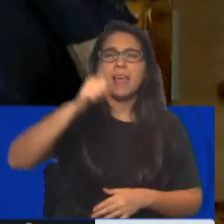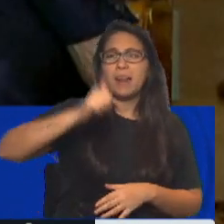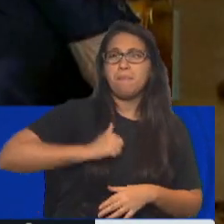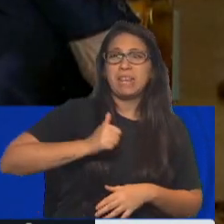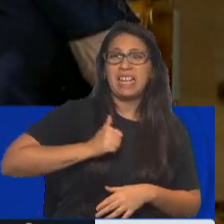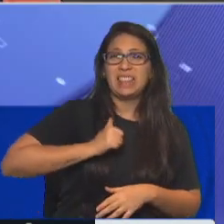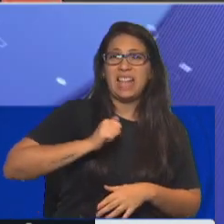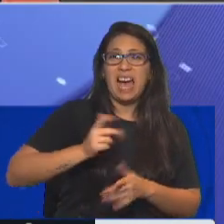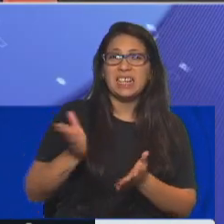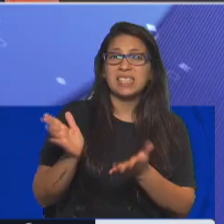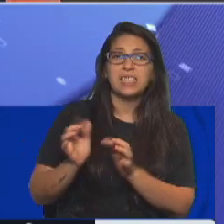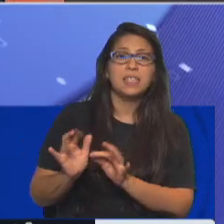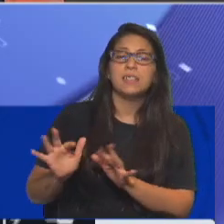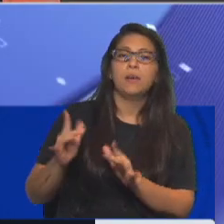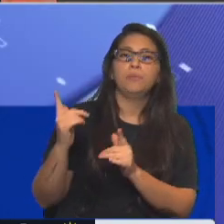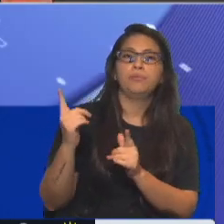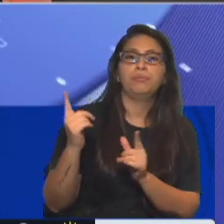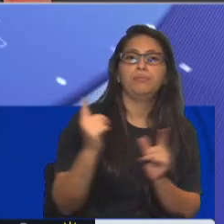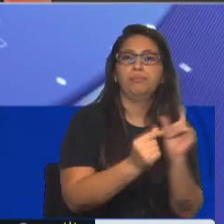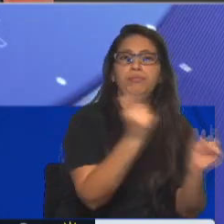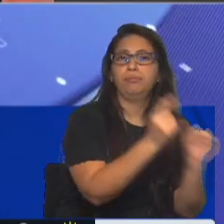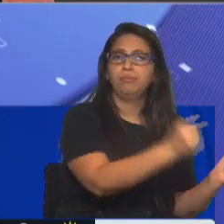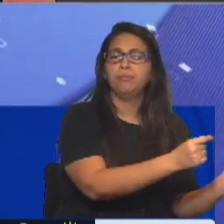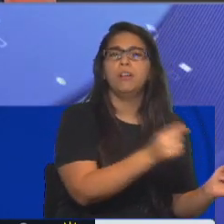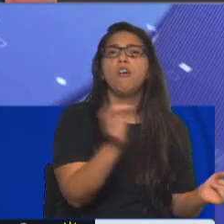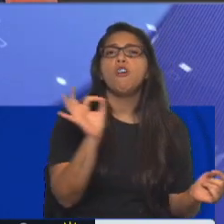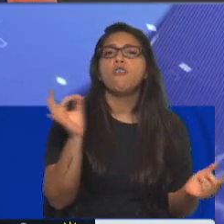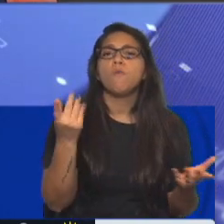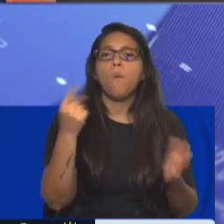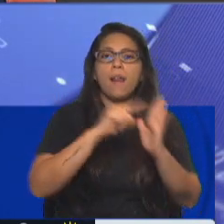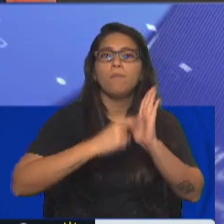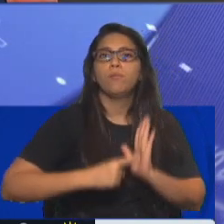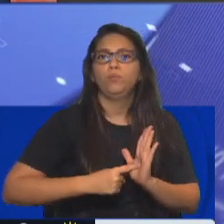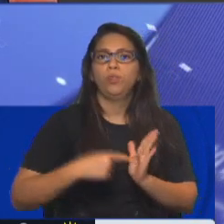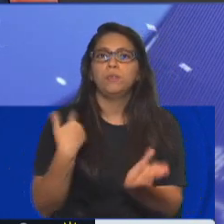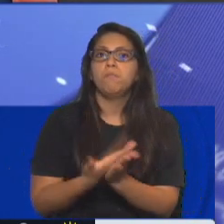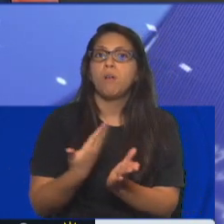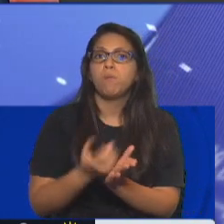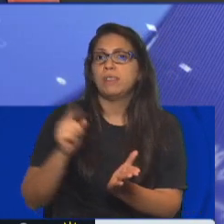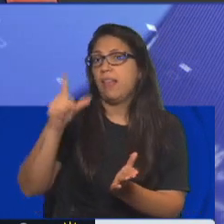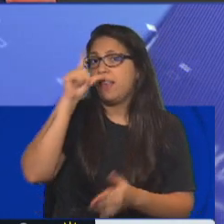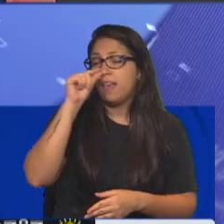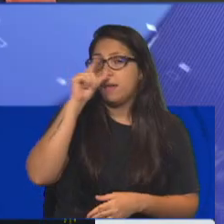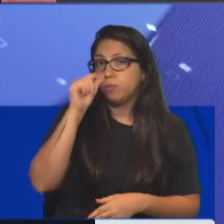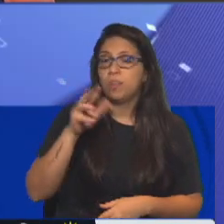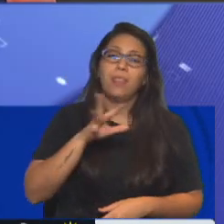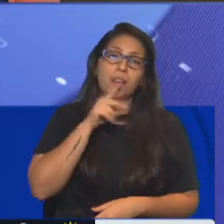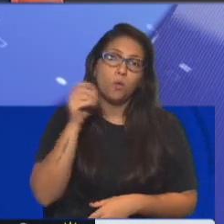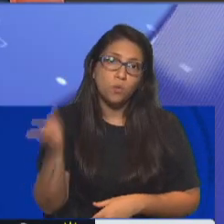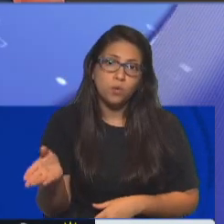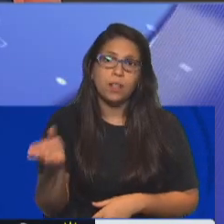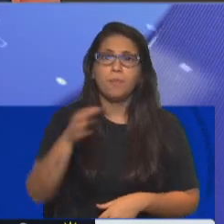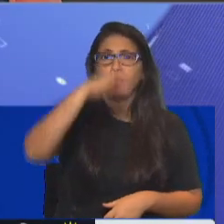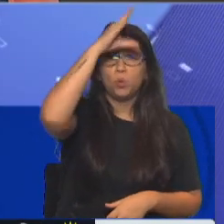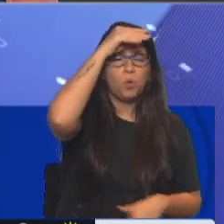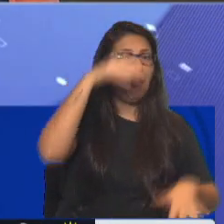el país, entre otros posibles puntos claves que, bueno, veremos cómo avanza en las próximas horas. Decíamos, con un Trump muy